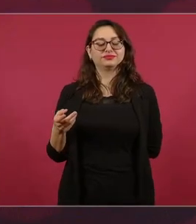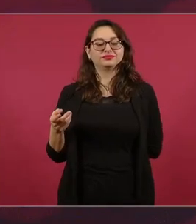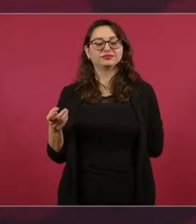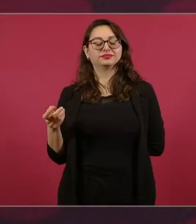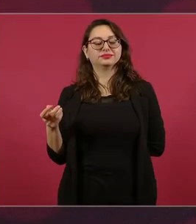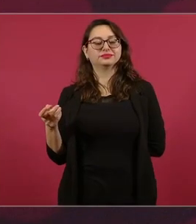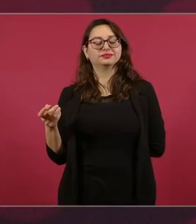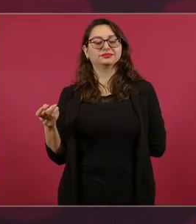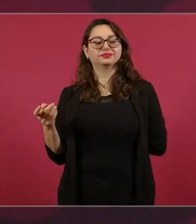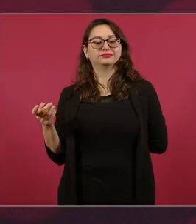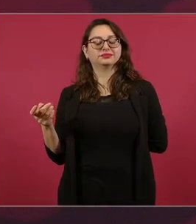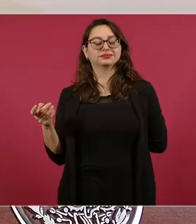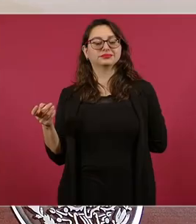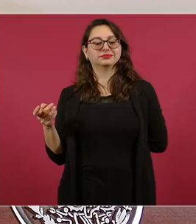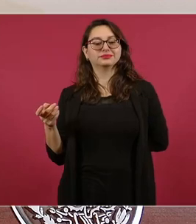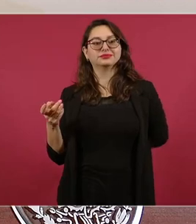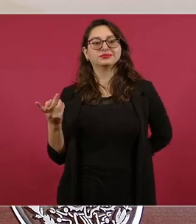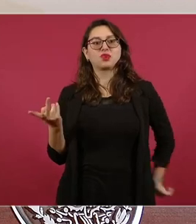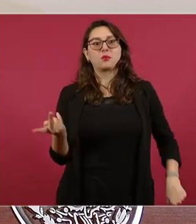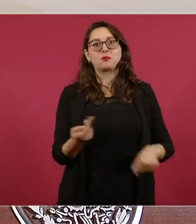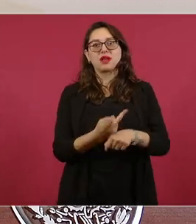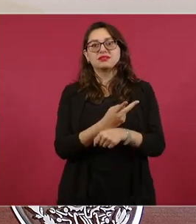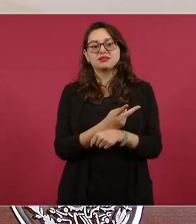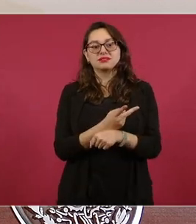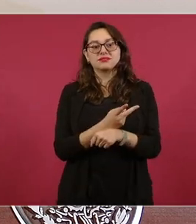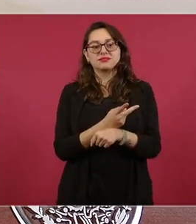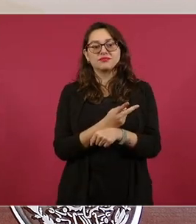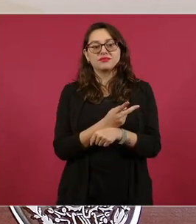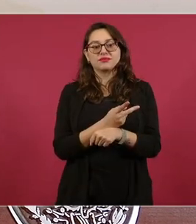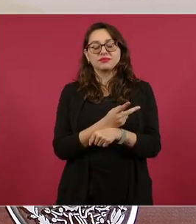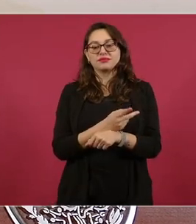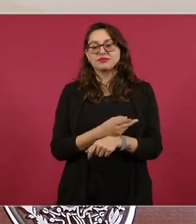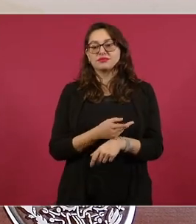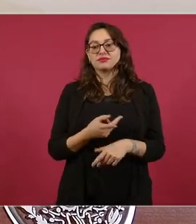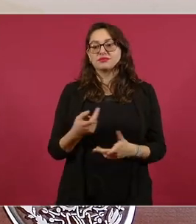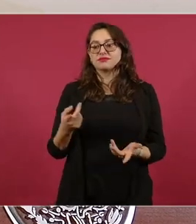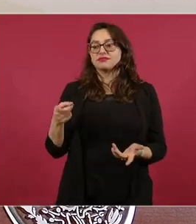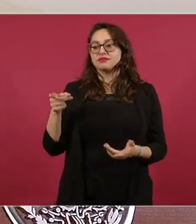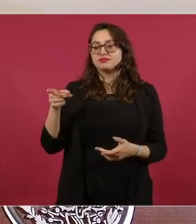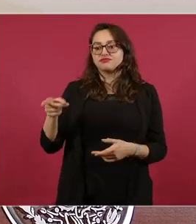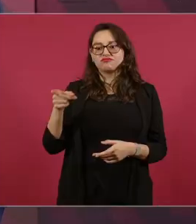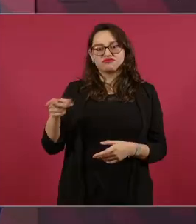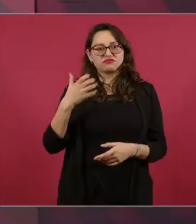tanto que lo desaforaron.